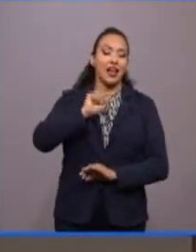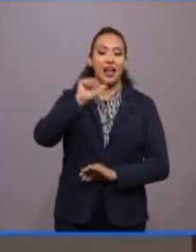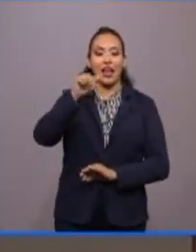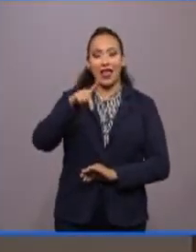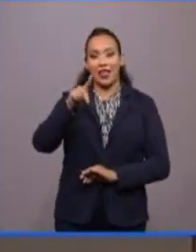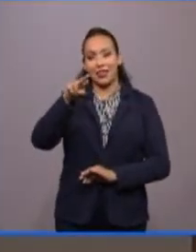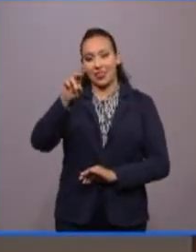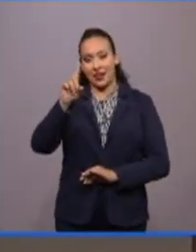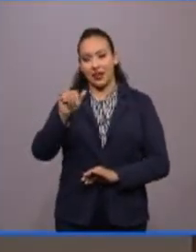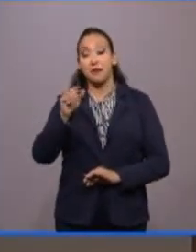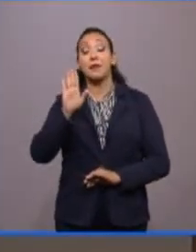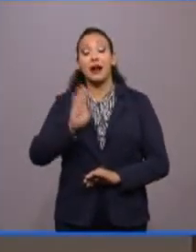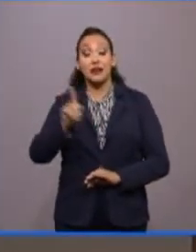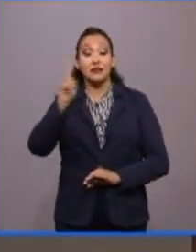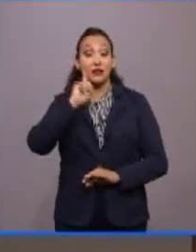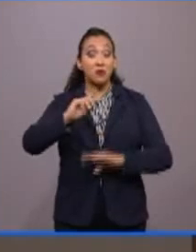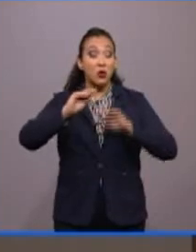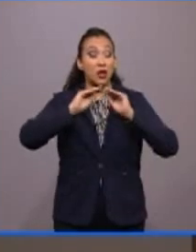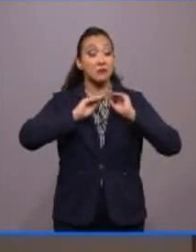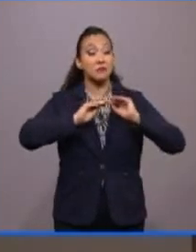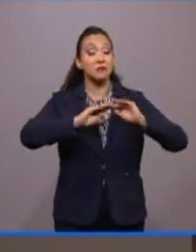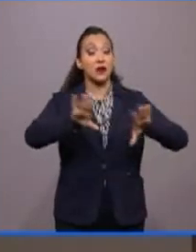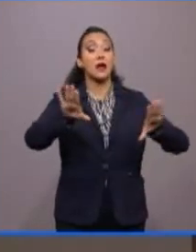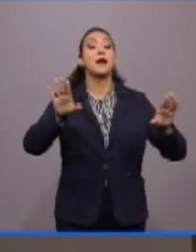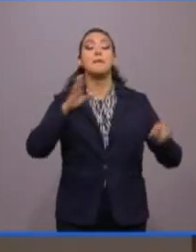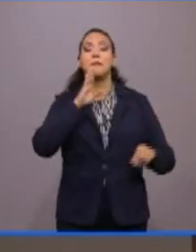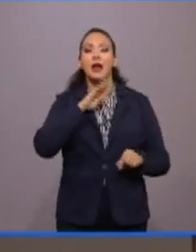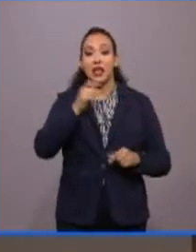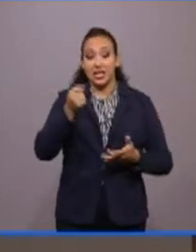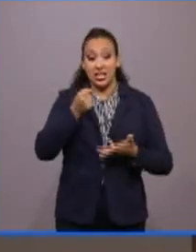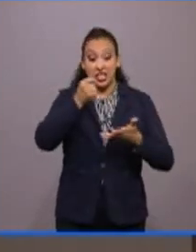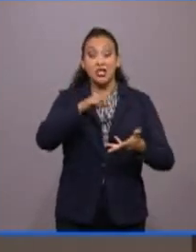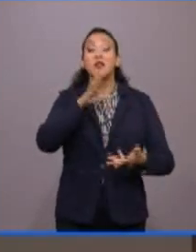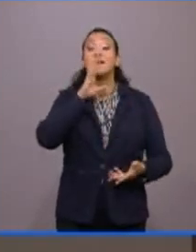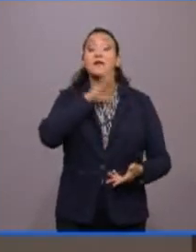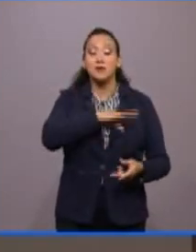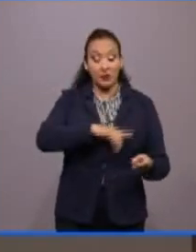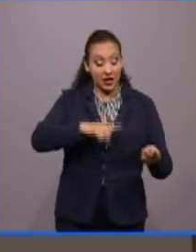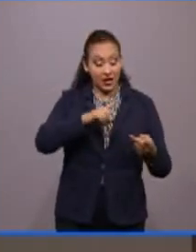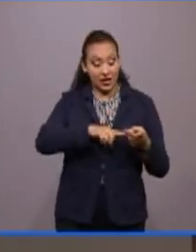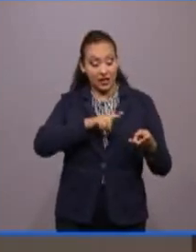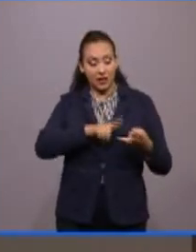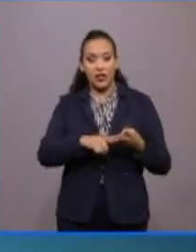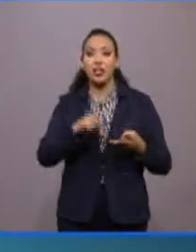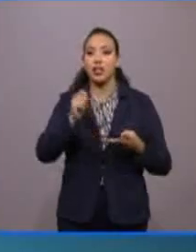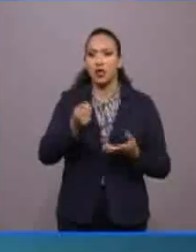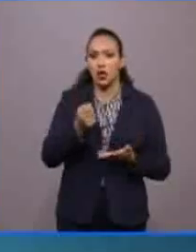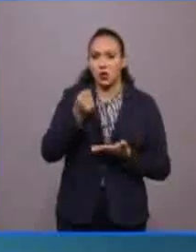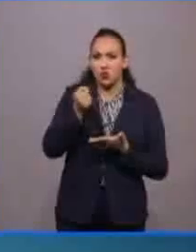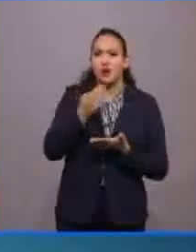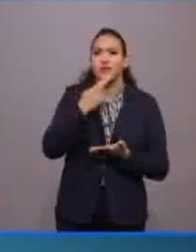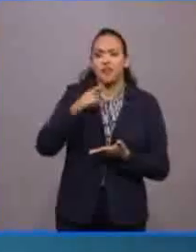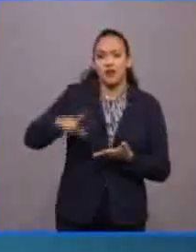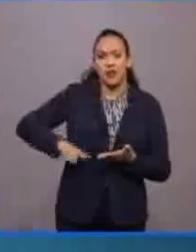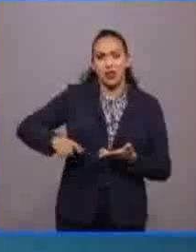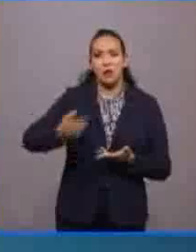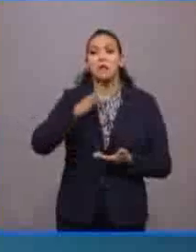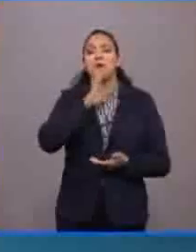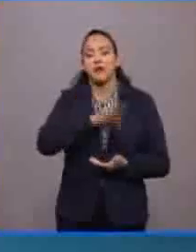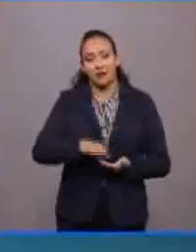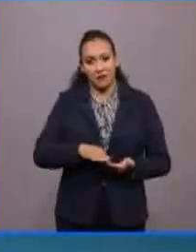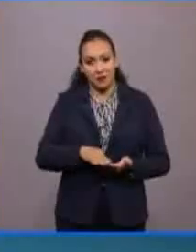presuntos actos anticipados de campaña, uso indebido de recursos públicos y obtención de financiamiento público de manera